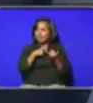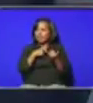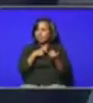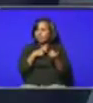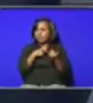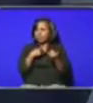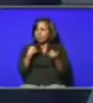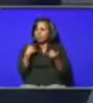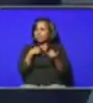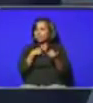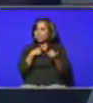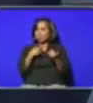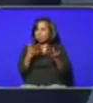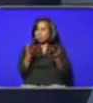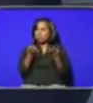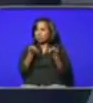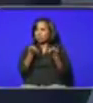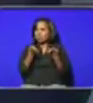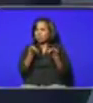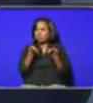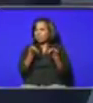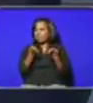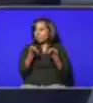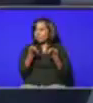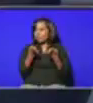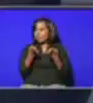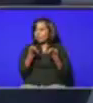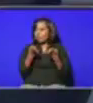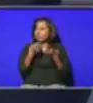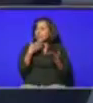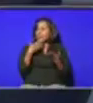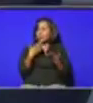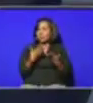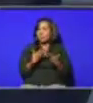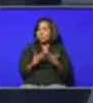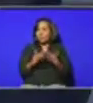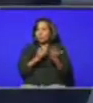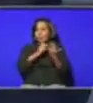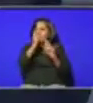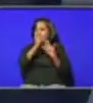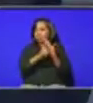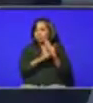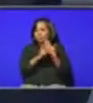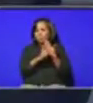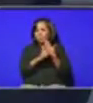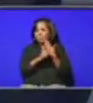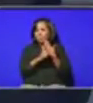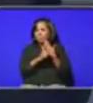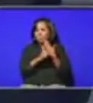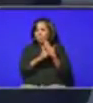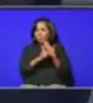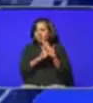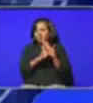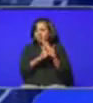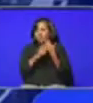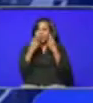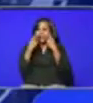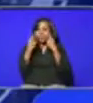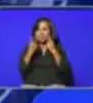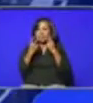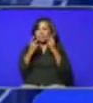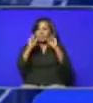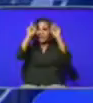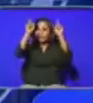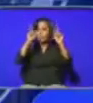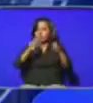todo, aparte de que consideramos que es un excelente proyecto, sí hay que atender la educación como un problema integral de todo el